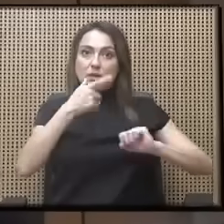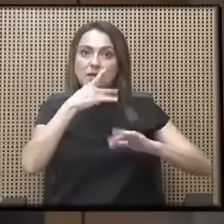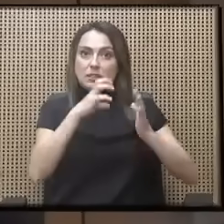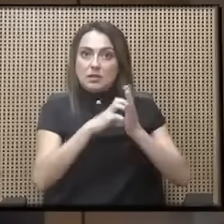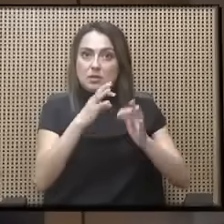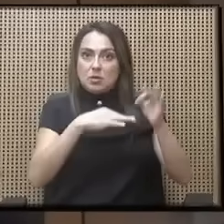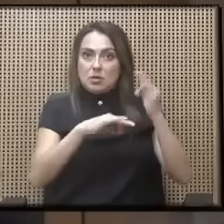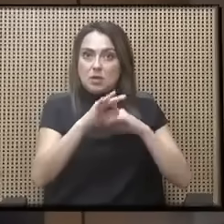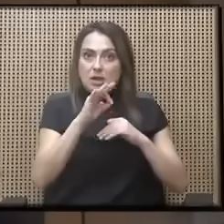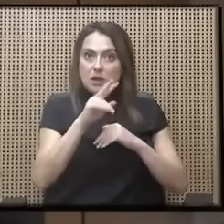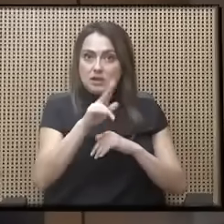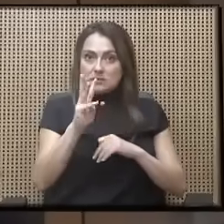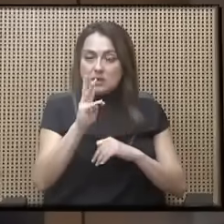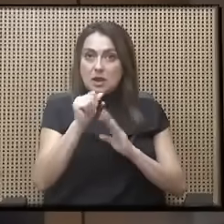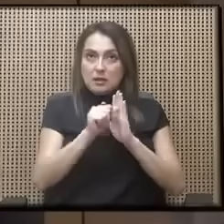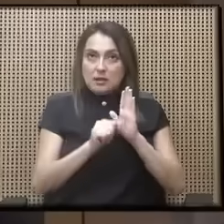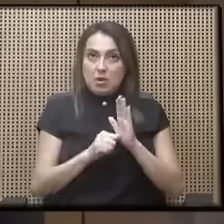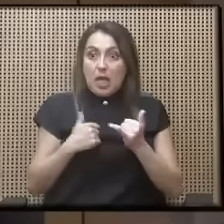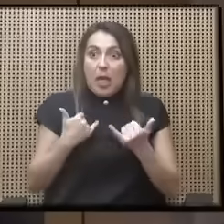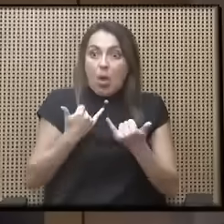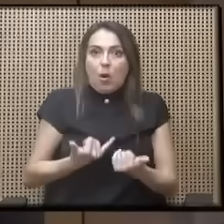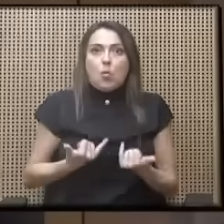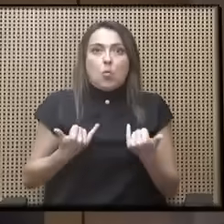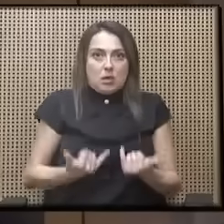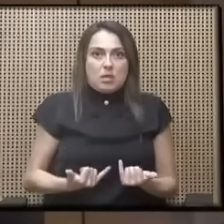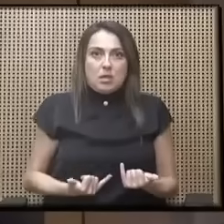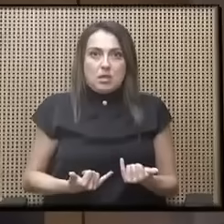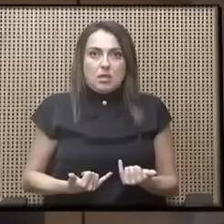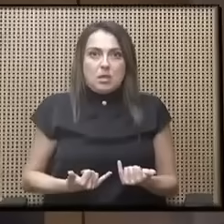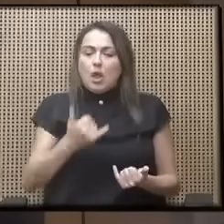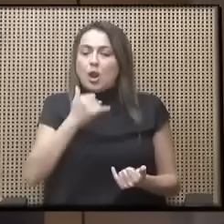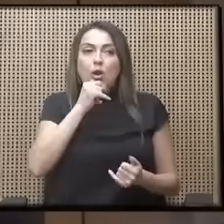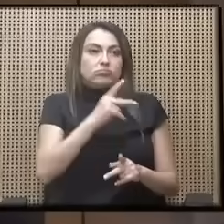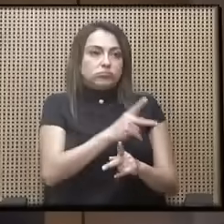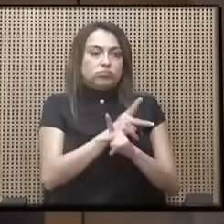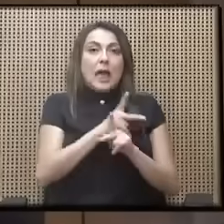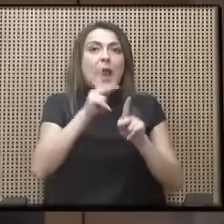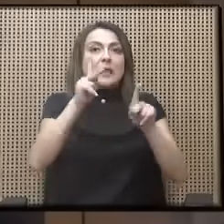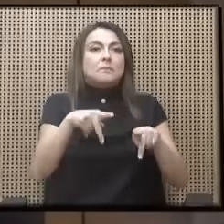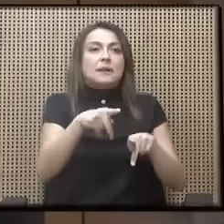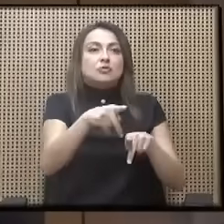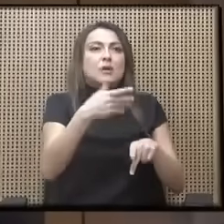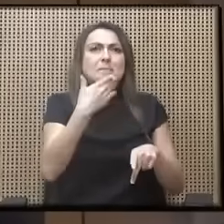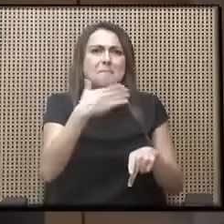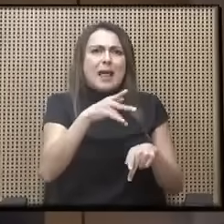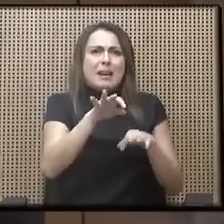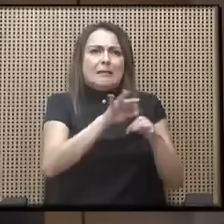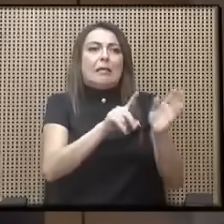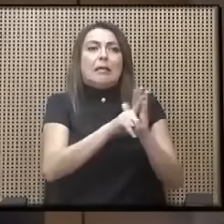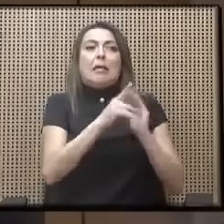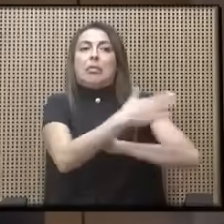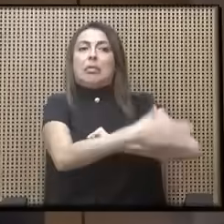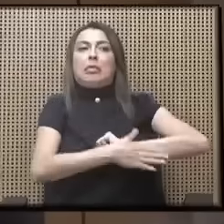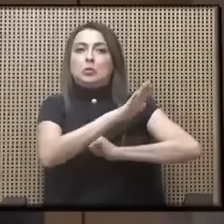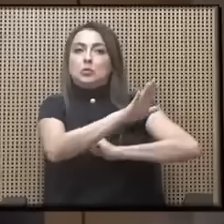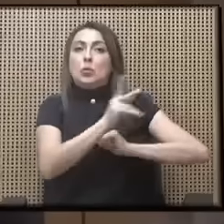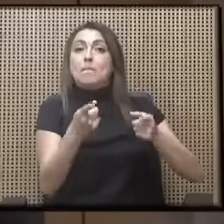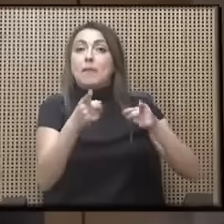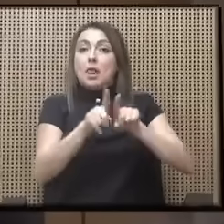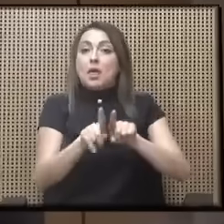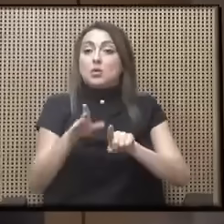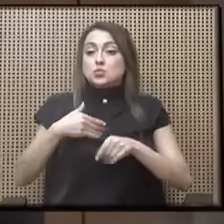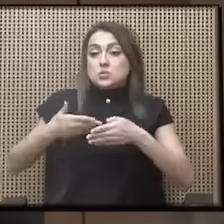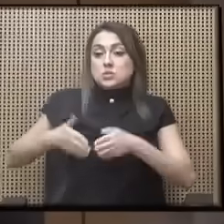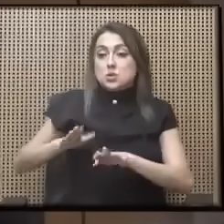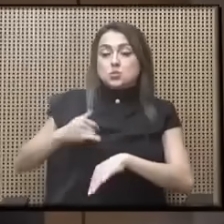del artículo 36 a los tiempos modernos, dejar de proteger a delincuentes que se escudan en que su pareja, sus